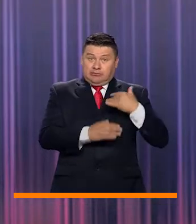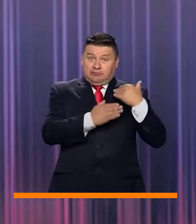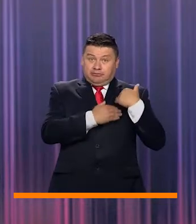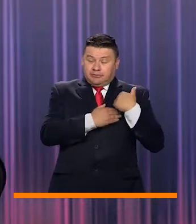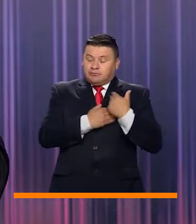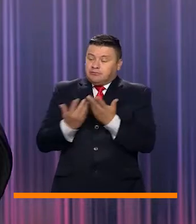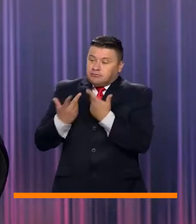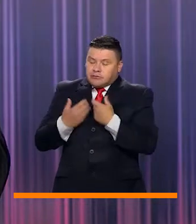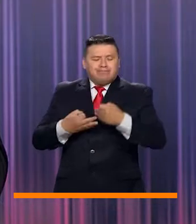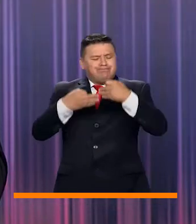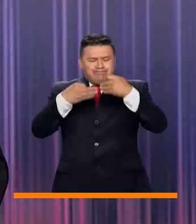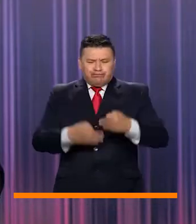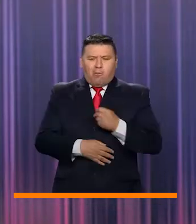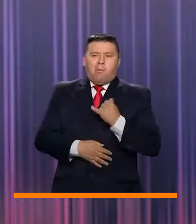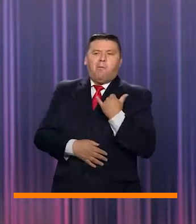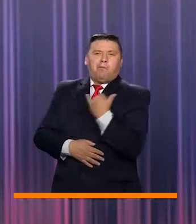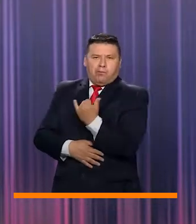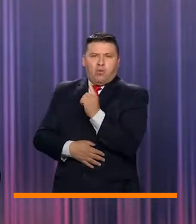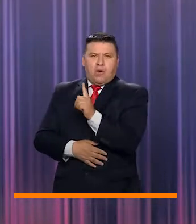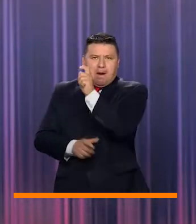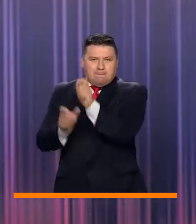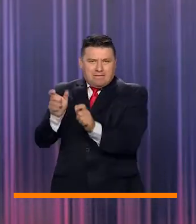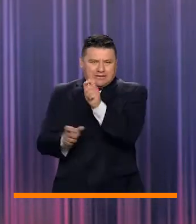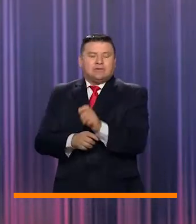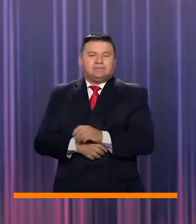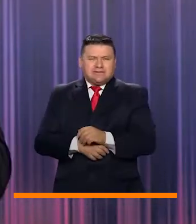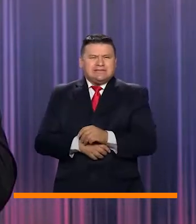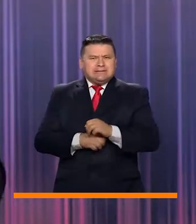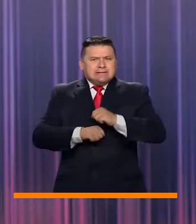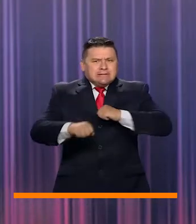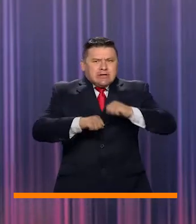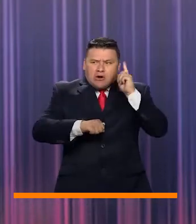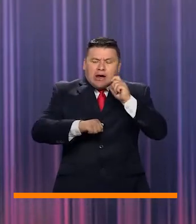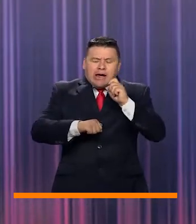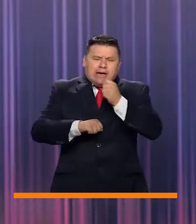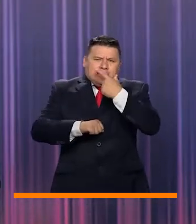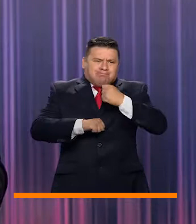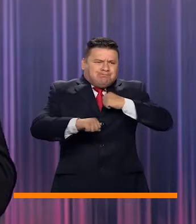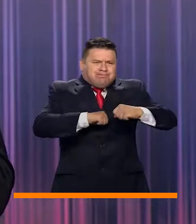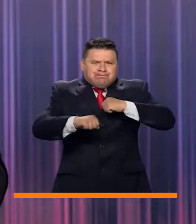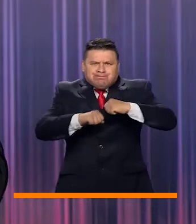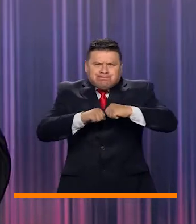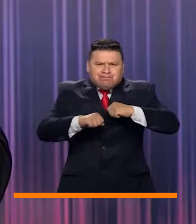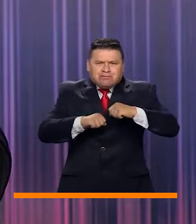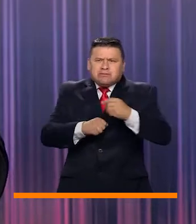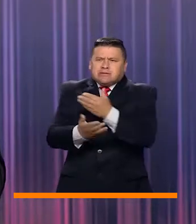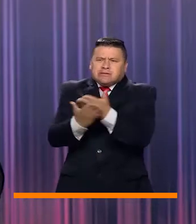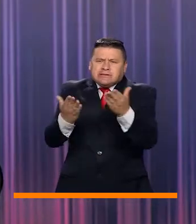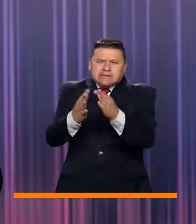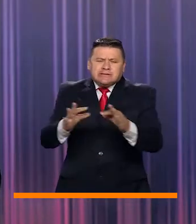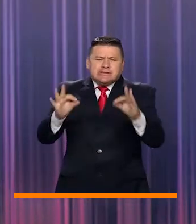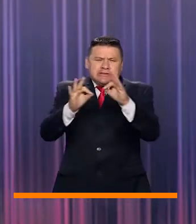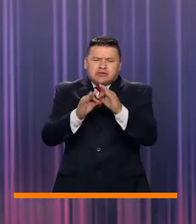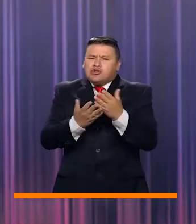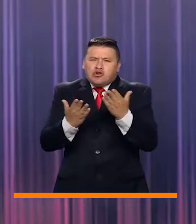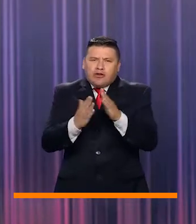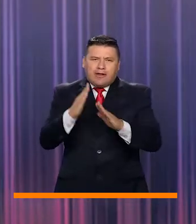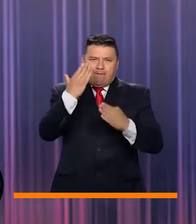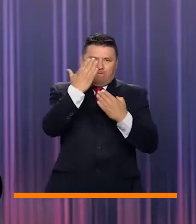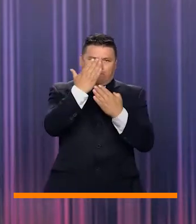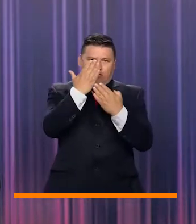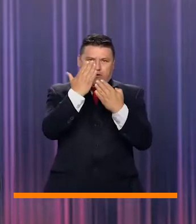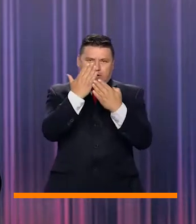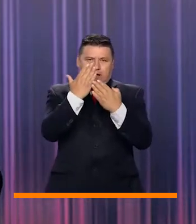Salud confirmó el primer caso, hemos fortalecido todas las acciones de gobierno para la detección de casos importados en